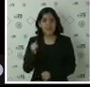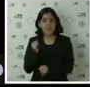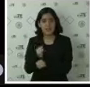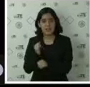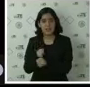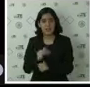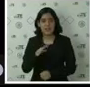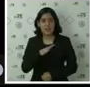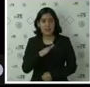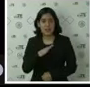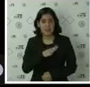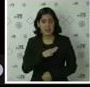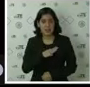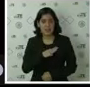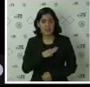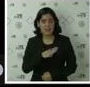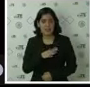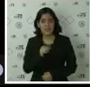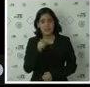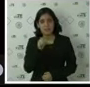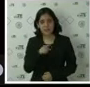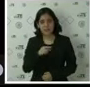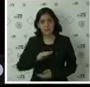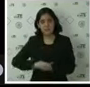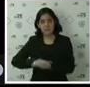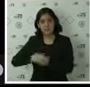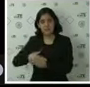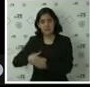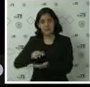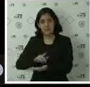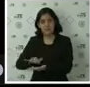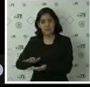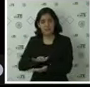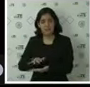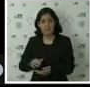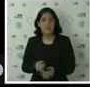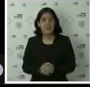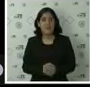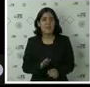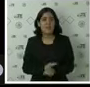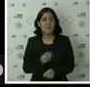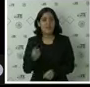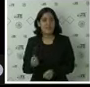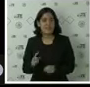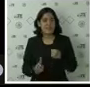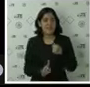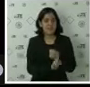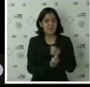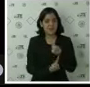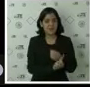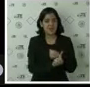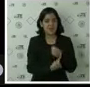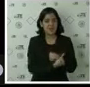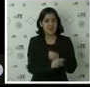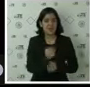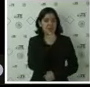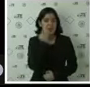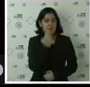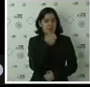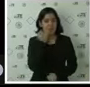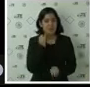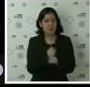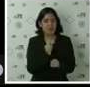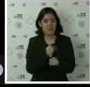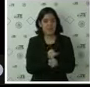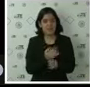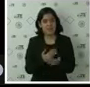37.6 computadoras o laptops. Por eso se dificulta la educación a distancia y trabajo en casa. Tenemos un tema que hacer y la verdad es